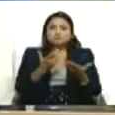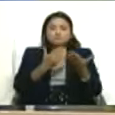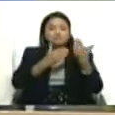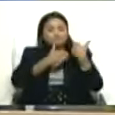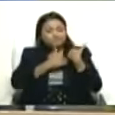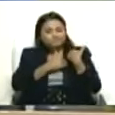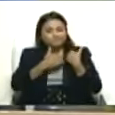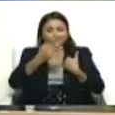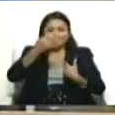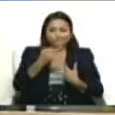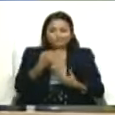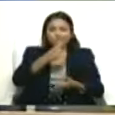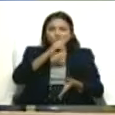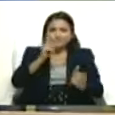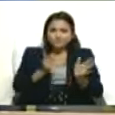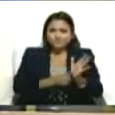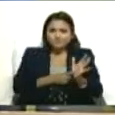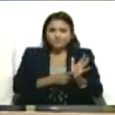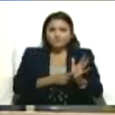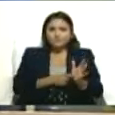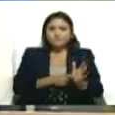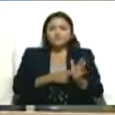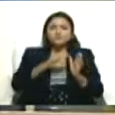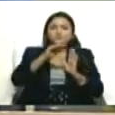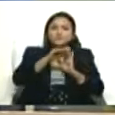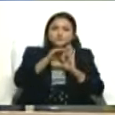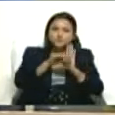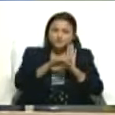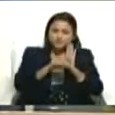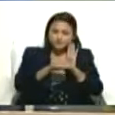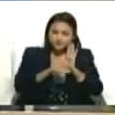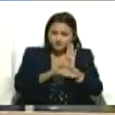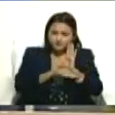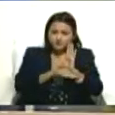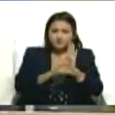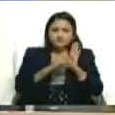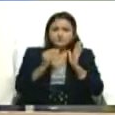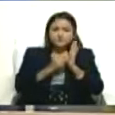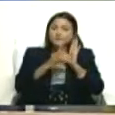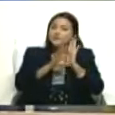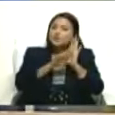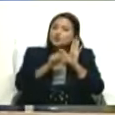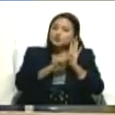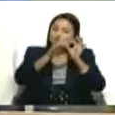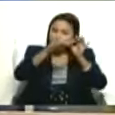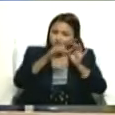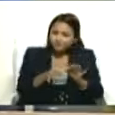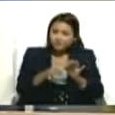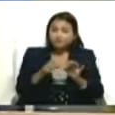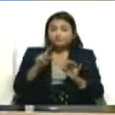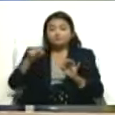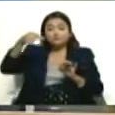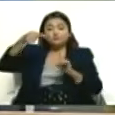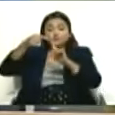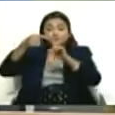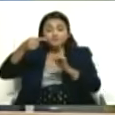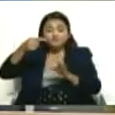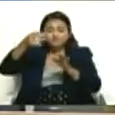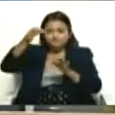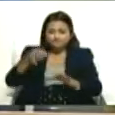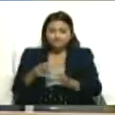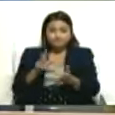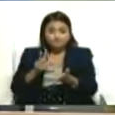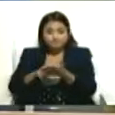y efectividad de las normas y principios constitucionales. Será el máximo y último intérprete